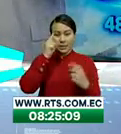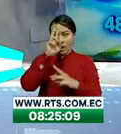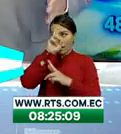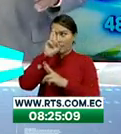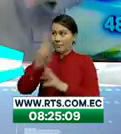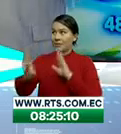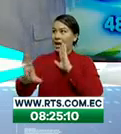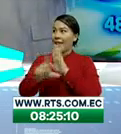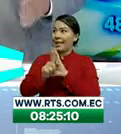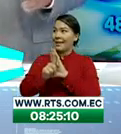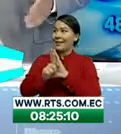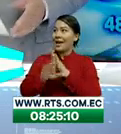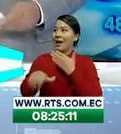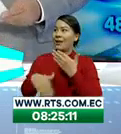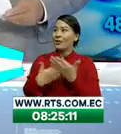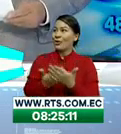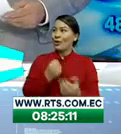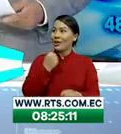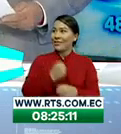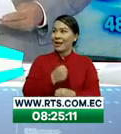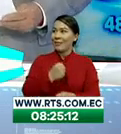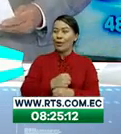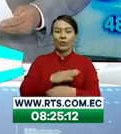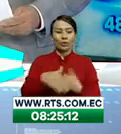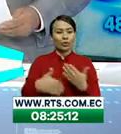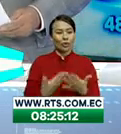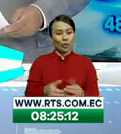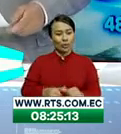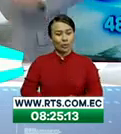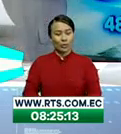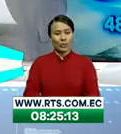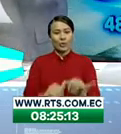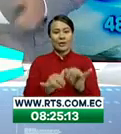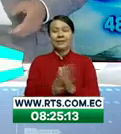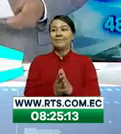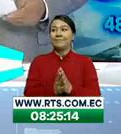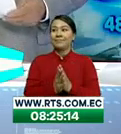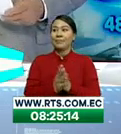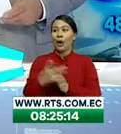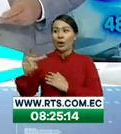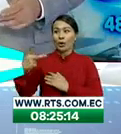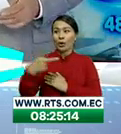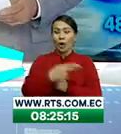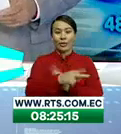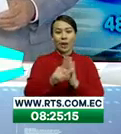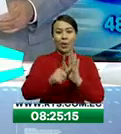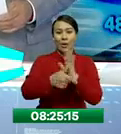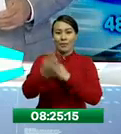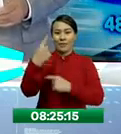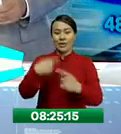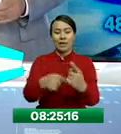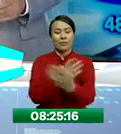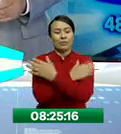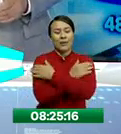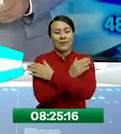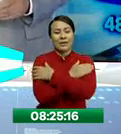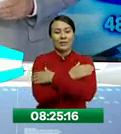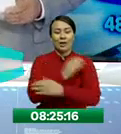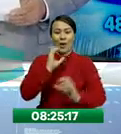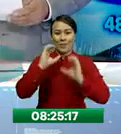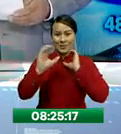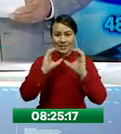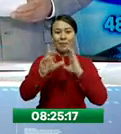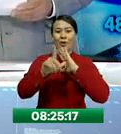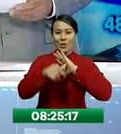las leyes, a las ordenanzas, como todos debemos conducirnos. Tenemos que irnos a un corte, mi querido Charlie. Un abrazo, volveremos a conversar contigo más